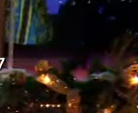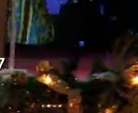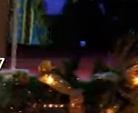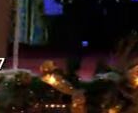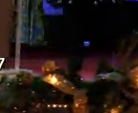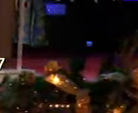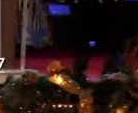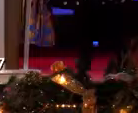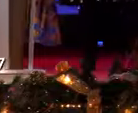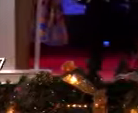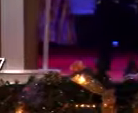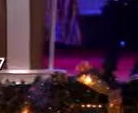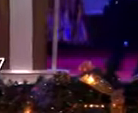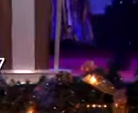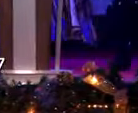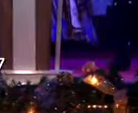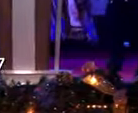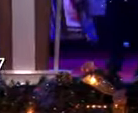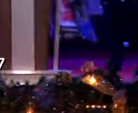la batalla.